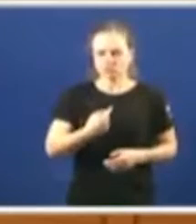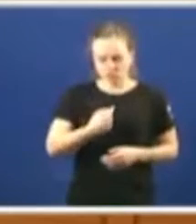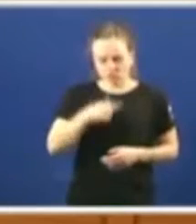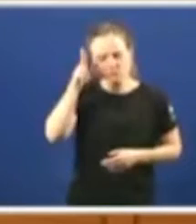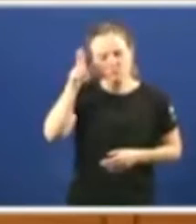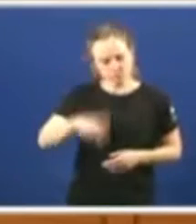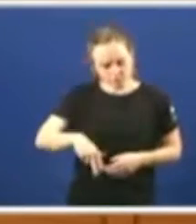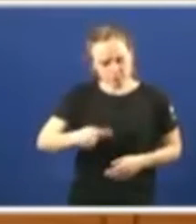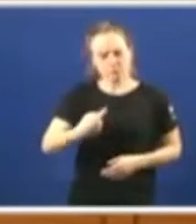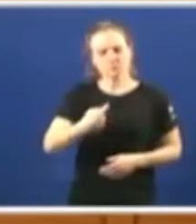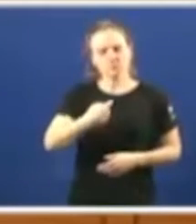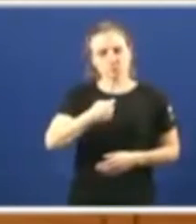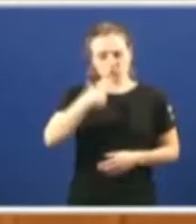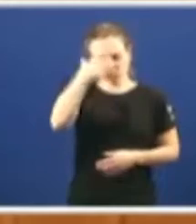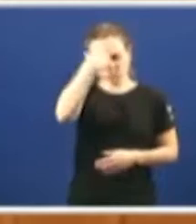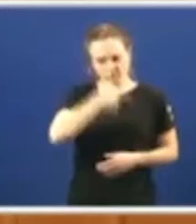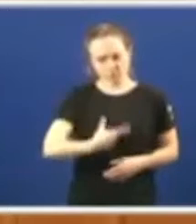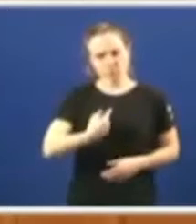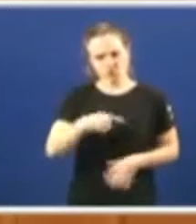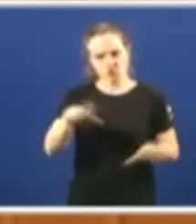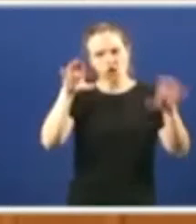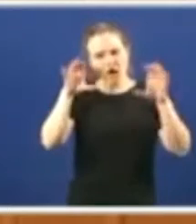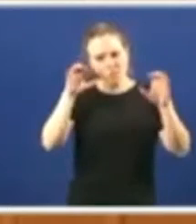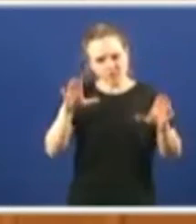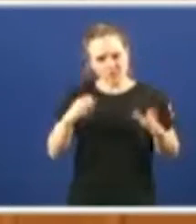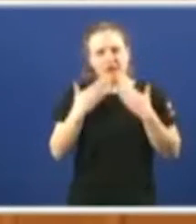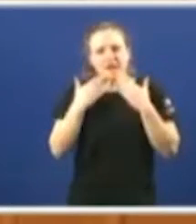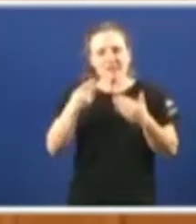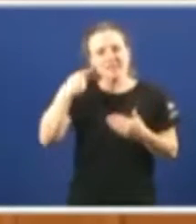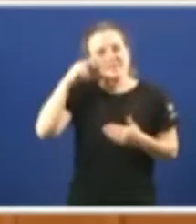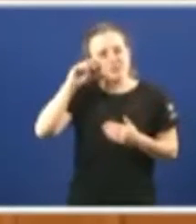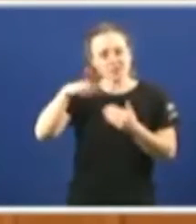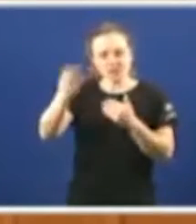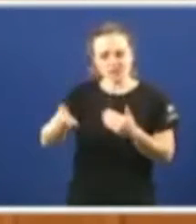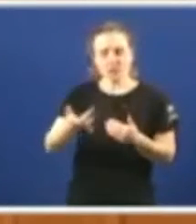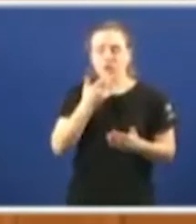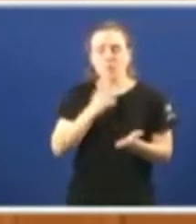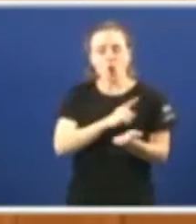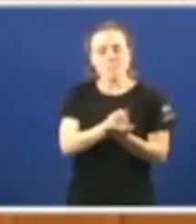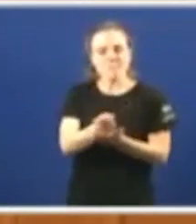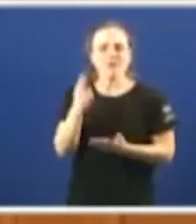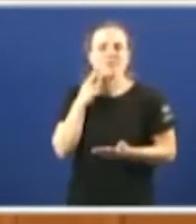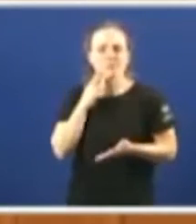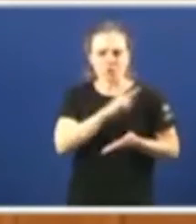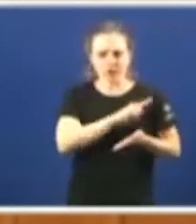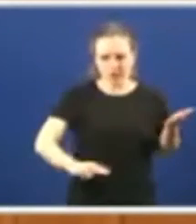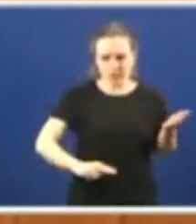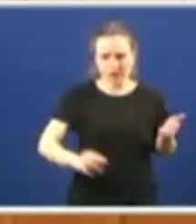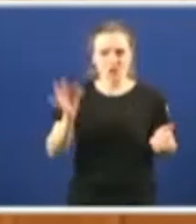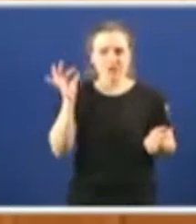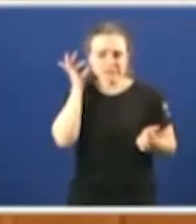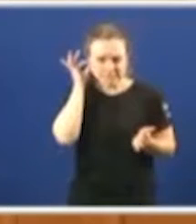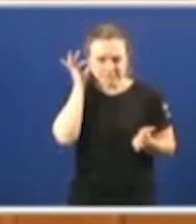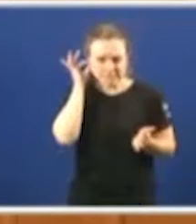que, por exemplo, eu personalmente aprendín moito de experiencias externas, por exemplo, do mapa do medo de Galicia, que unha rapaza, que supoño que